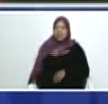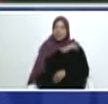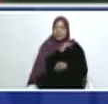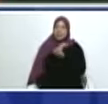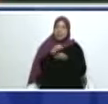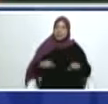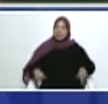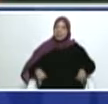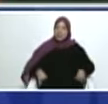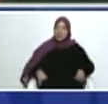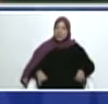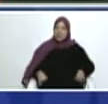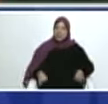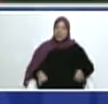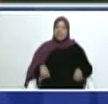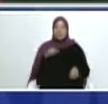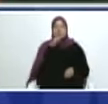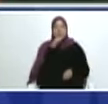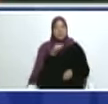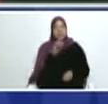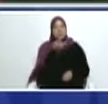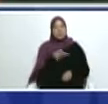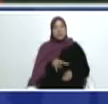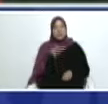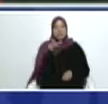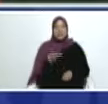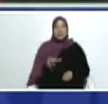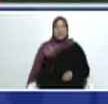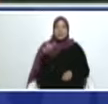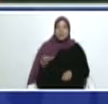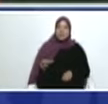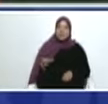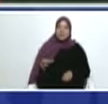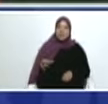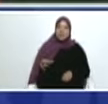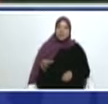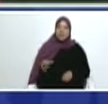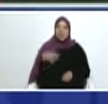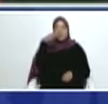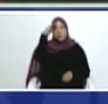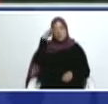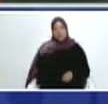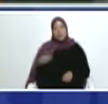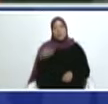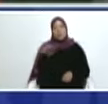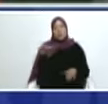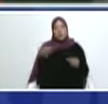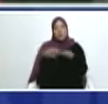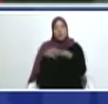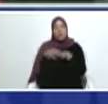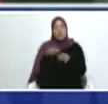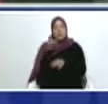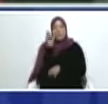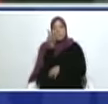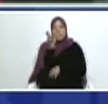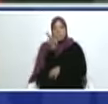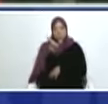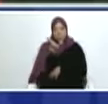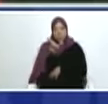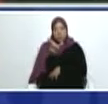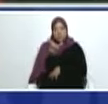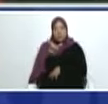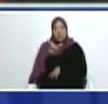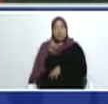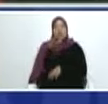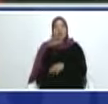los milicianos y milicianas de la base, a los militantes del PSUV, a los jefes y